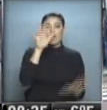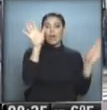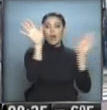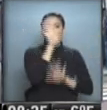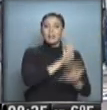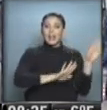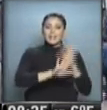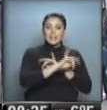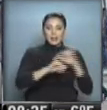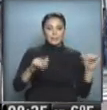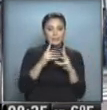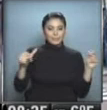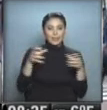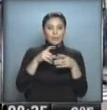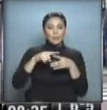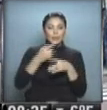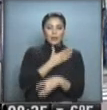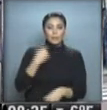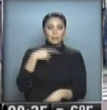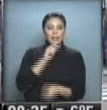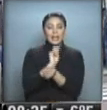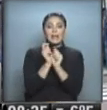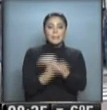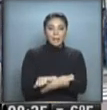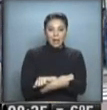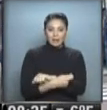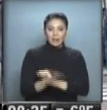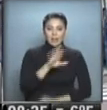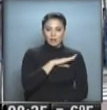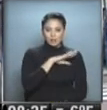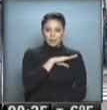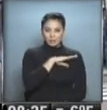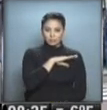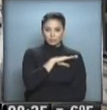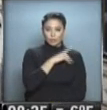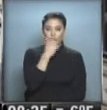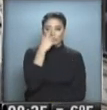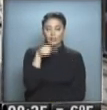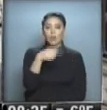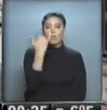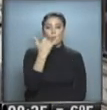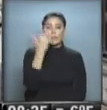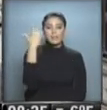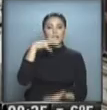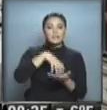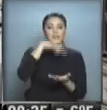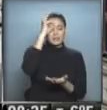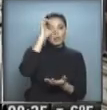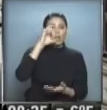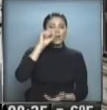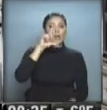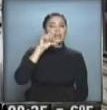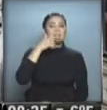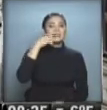cierres de campaña y el frente para la victoria modificó la hora del acto del cierre de campaña de este jueves en el teatro coliseo dado que en el horario